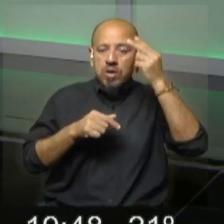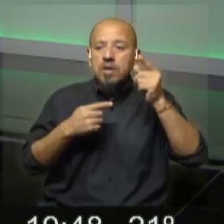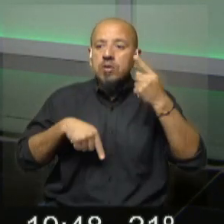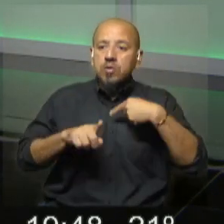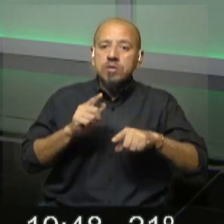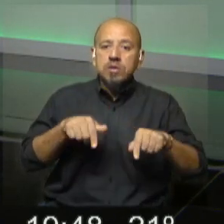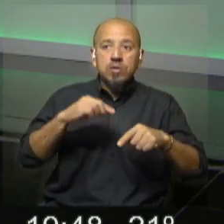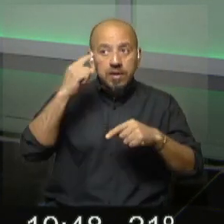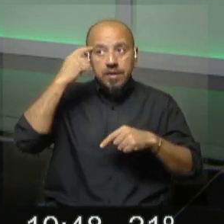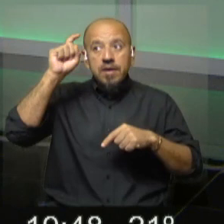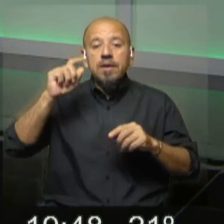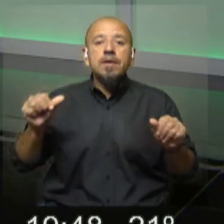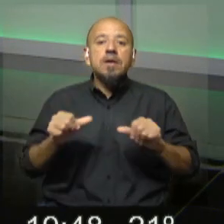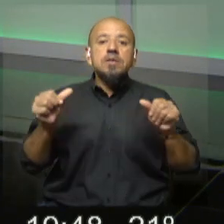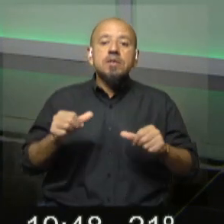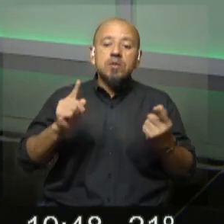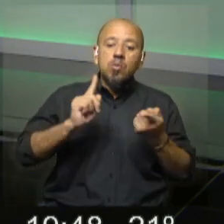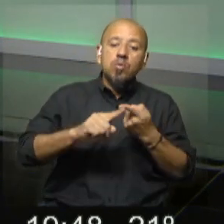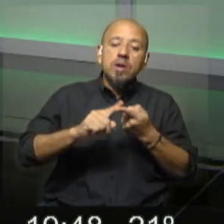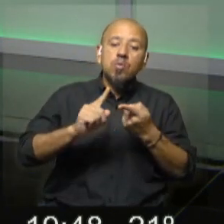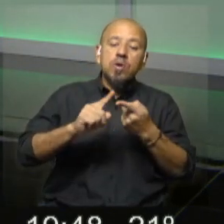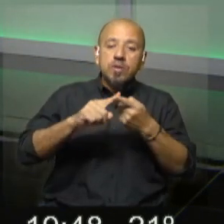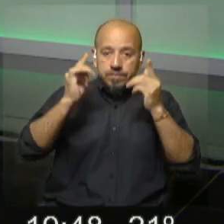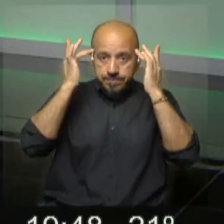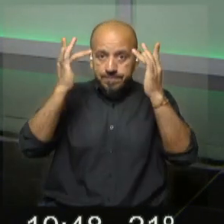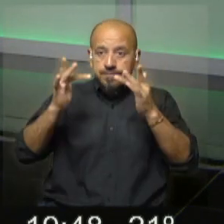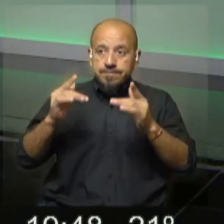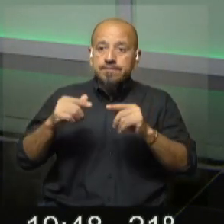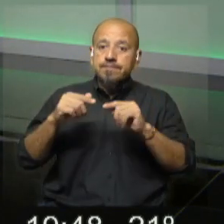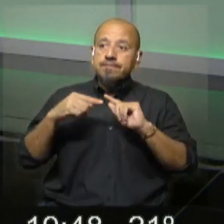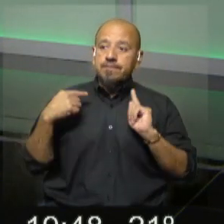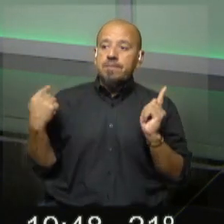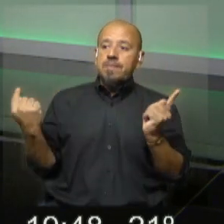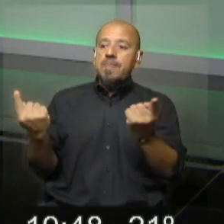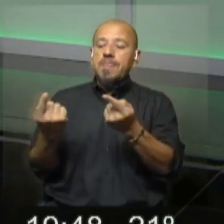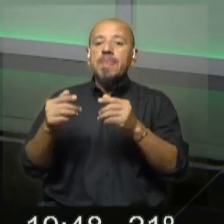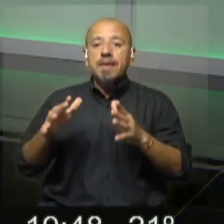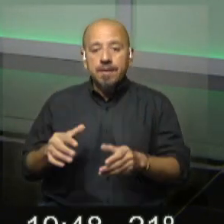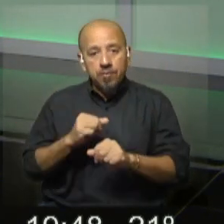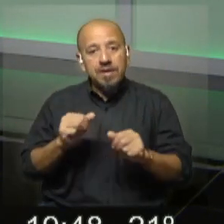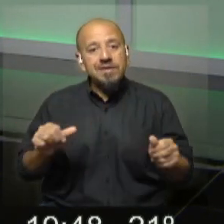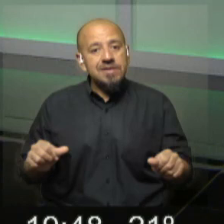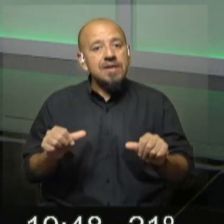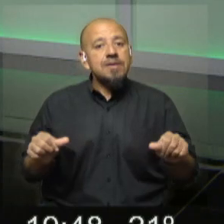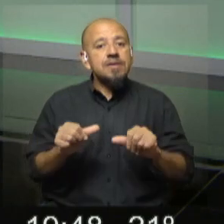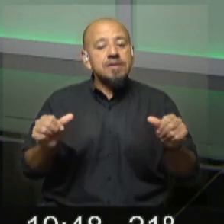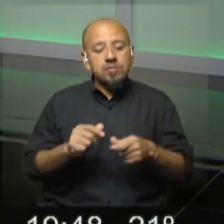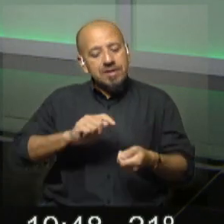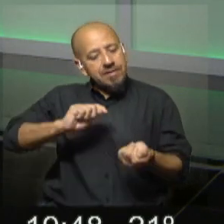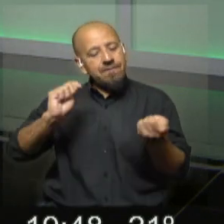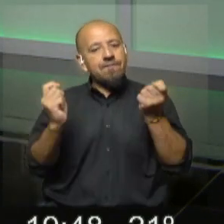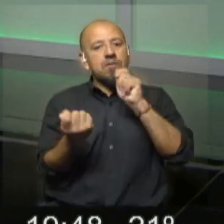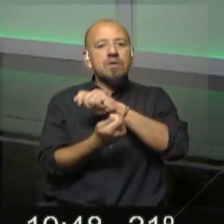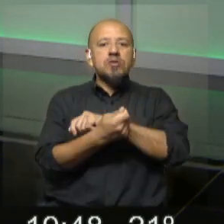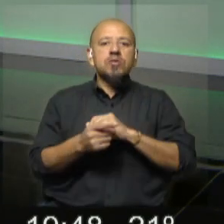bajo la consigna de generar un acuerdo educativo para poder llegar a hacer una transformación profunda de las